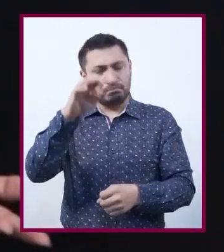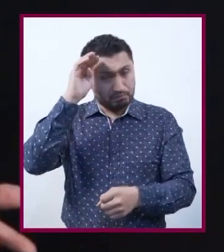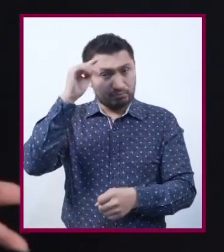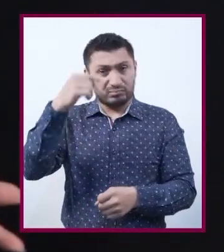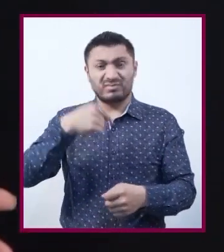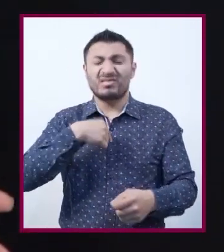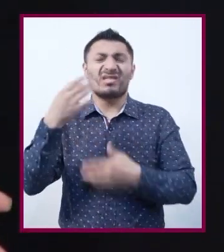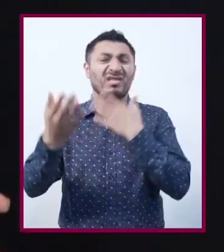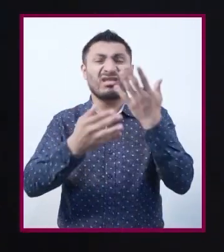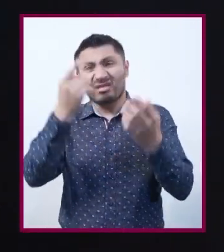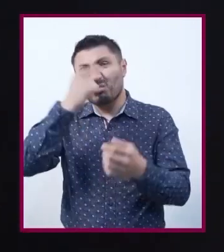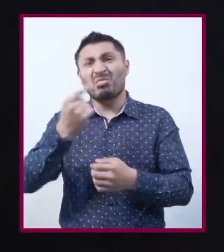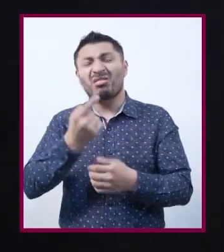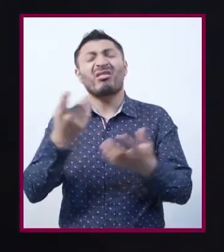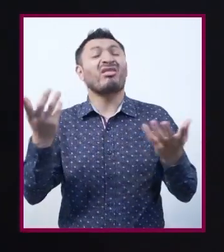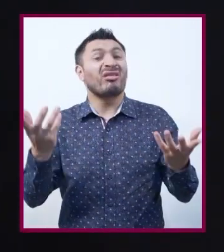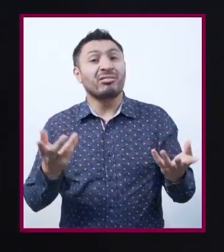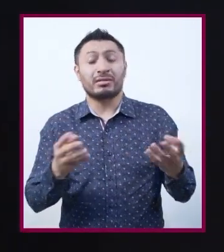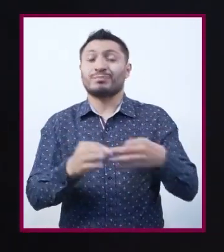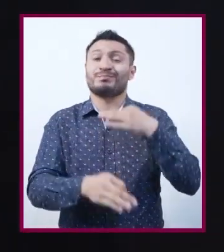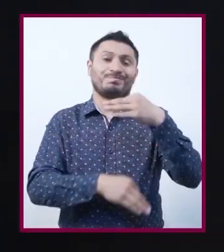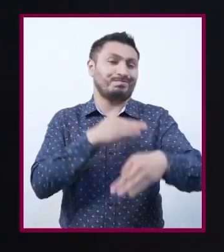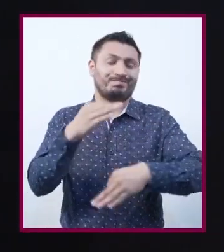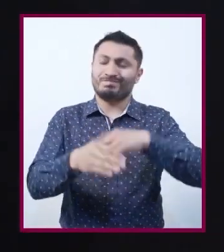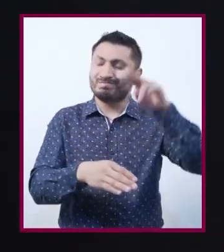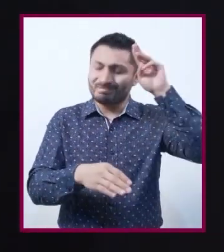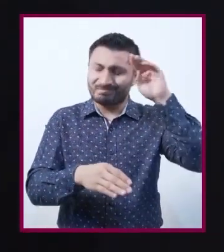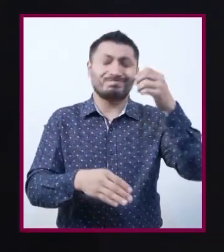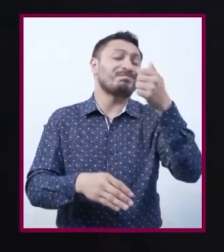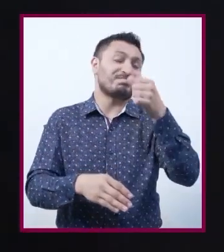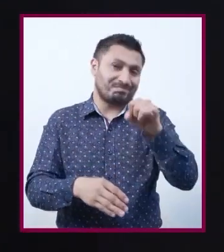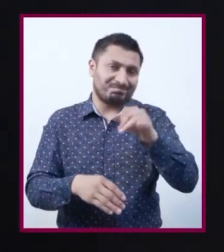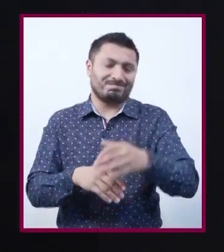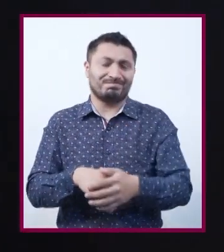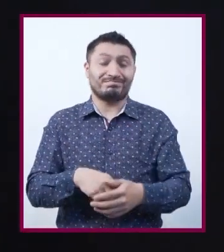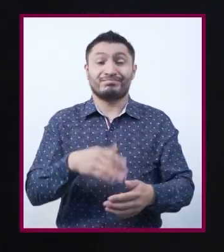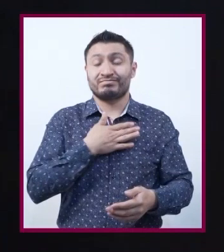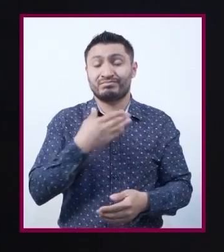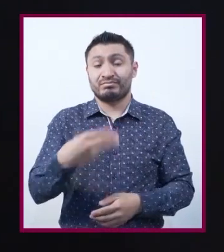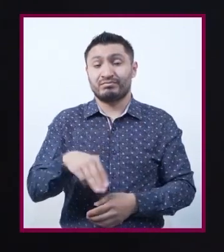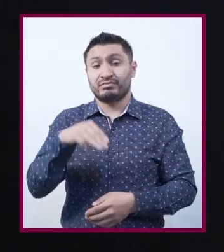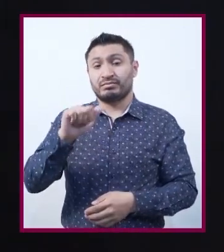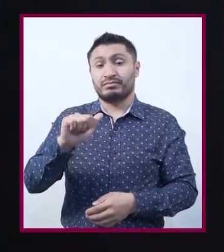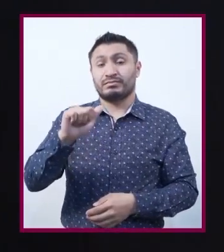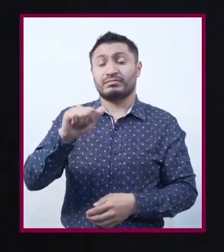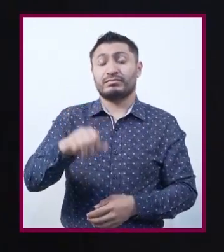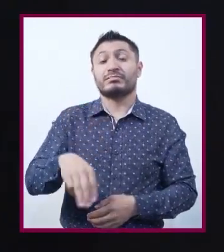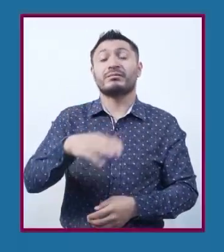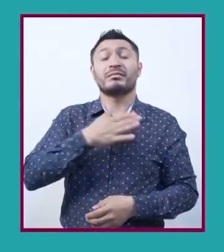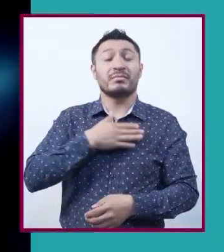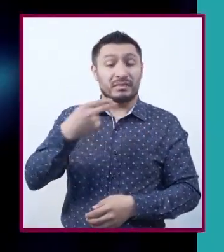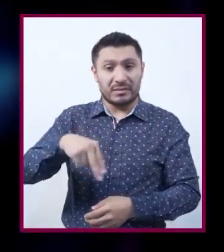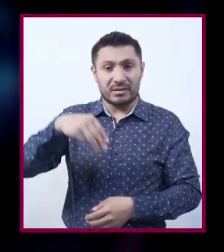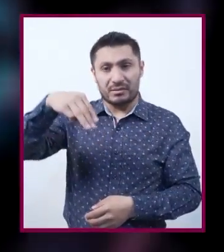qué estudio? A todos nos pasa, no te preocupes. Yo soy Margot Cortázar y escucho tu opinión.